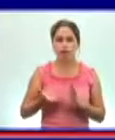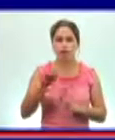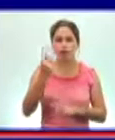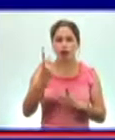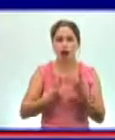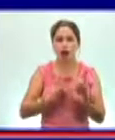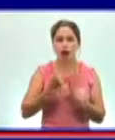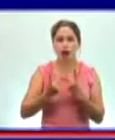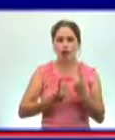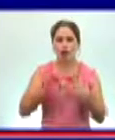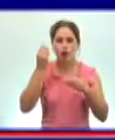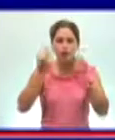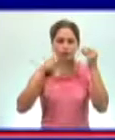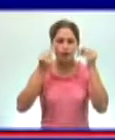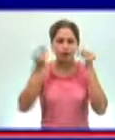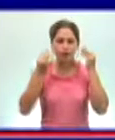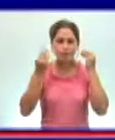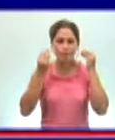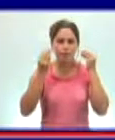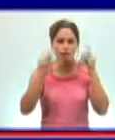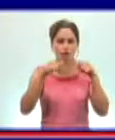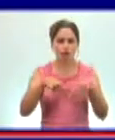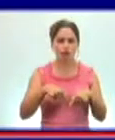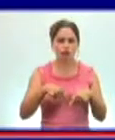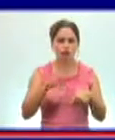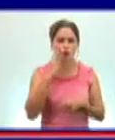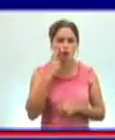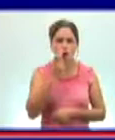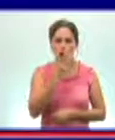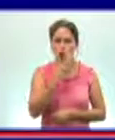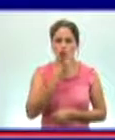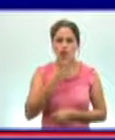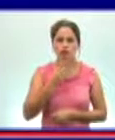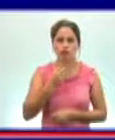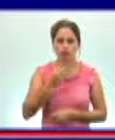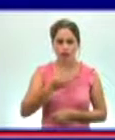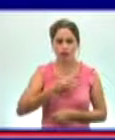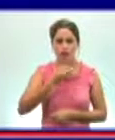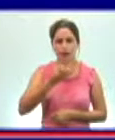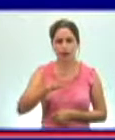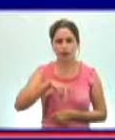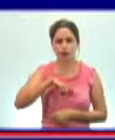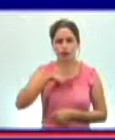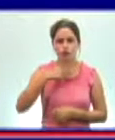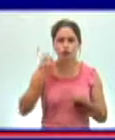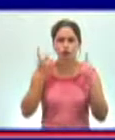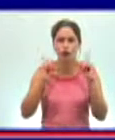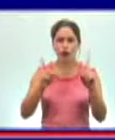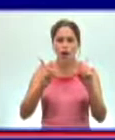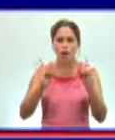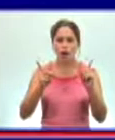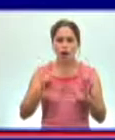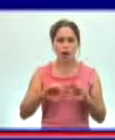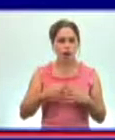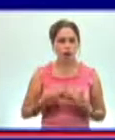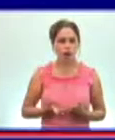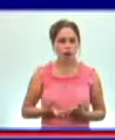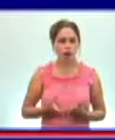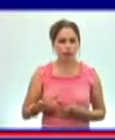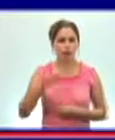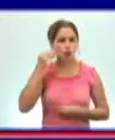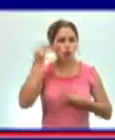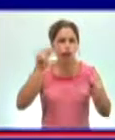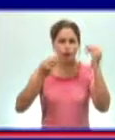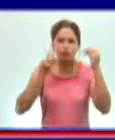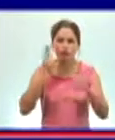que constituyen presupuesto de la ideología de la Revolución Cubana expresada en su cultura política. Es decir, los ideales de José Martí que